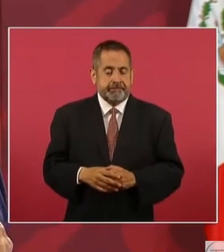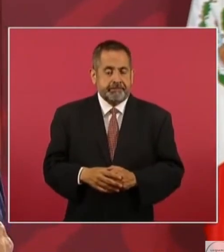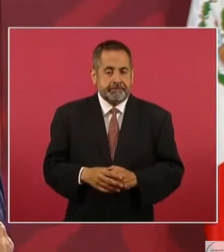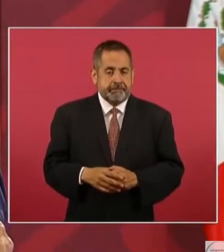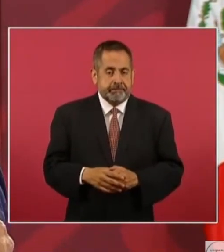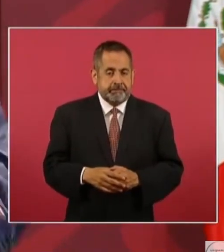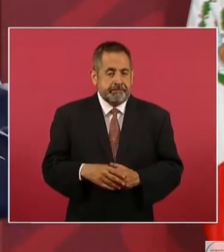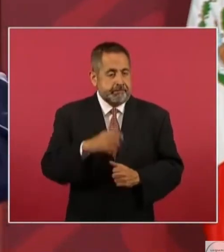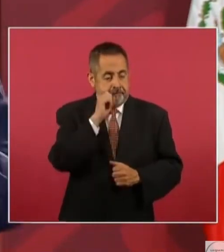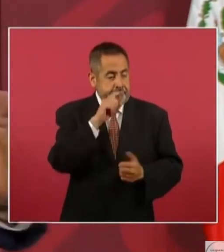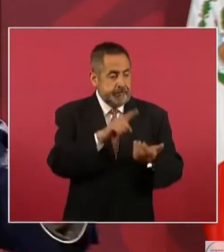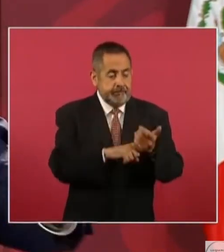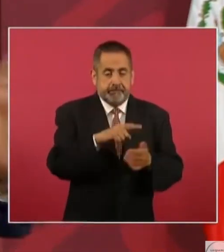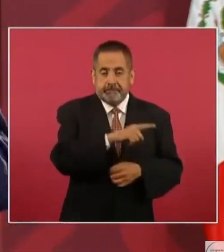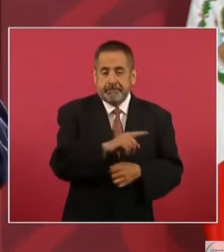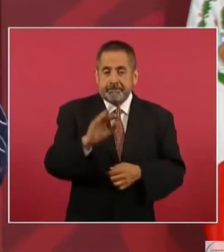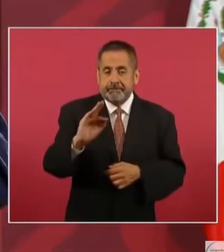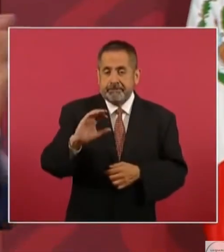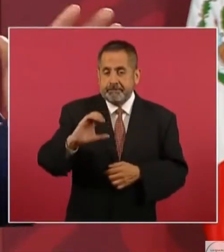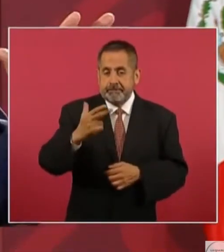el mismo calderón